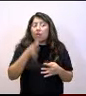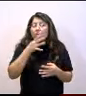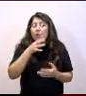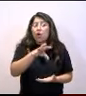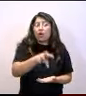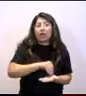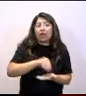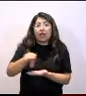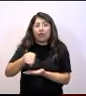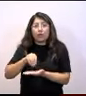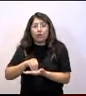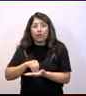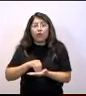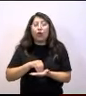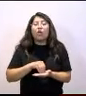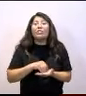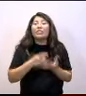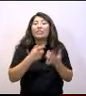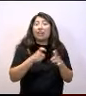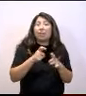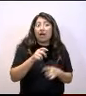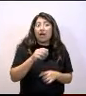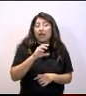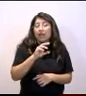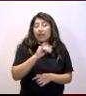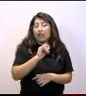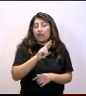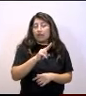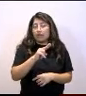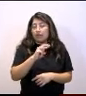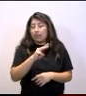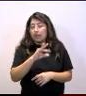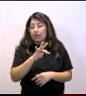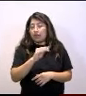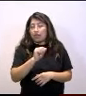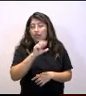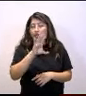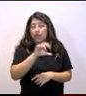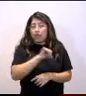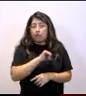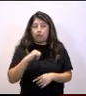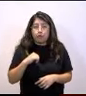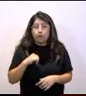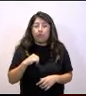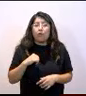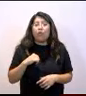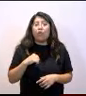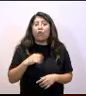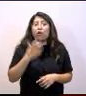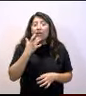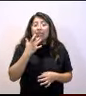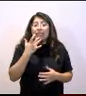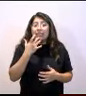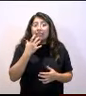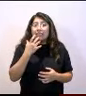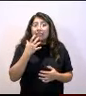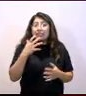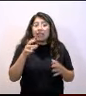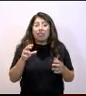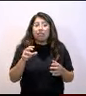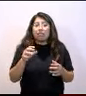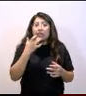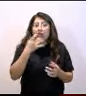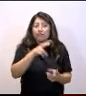del tramo autonómico, y ya sabemos lo siguiente que viene cuando hay mermas estructurales en la recaudación